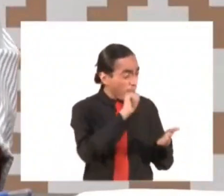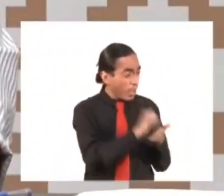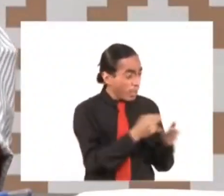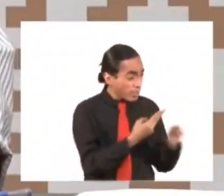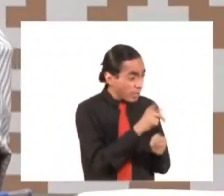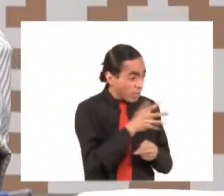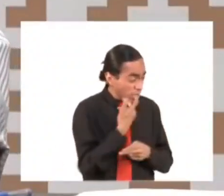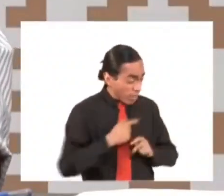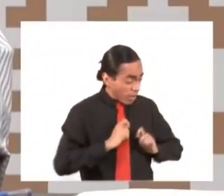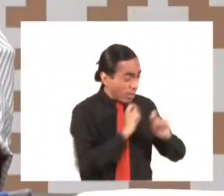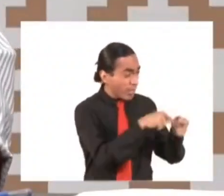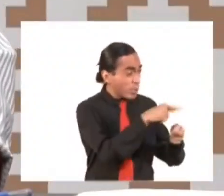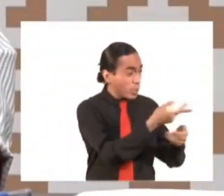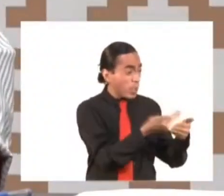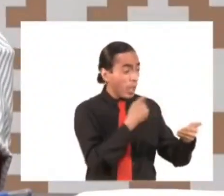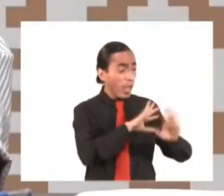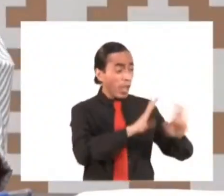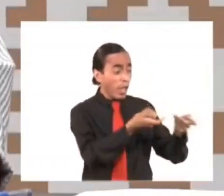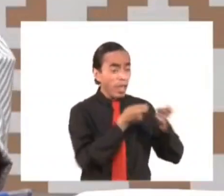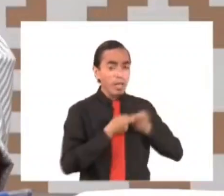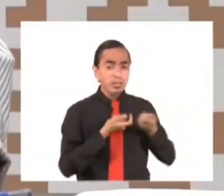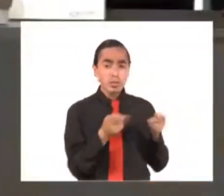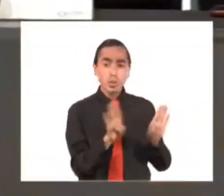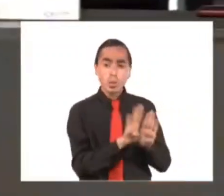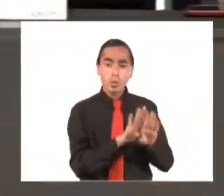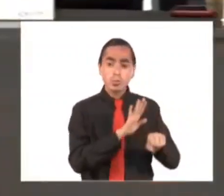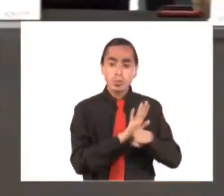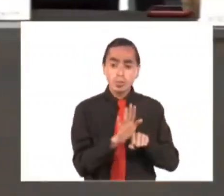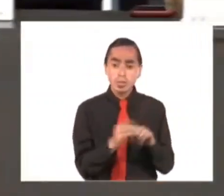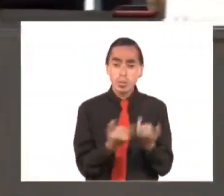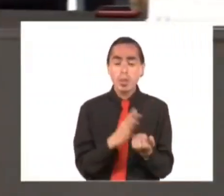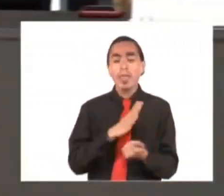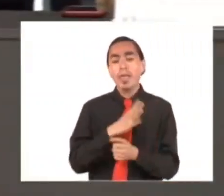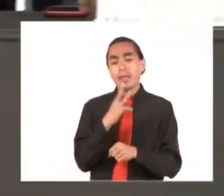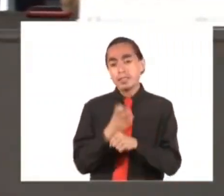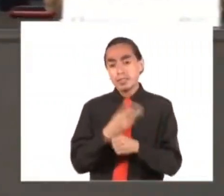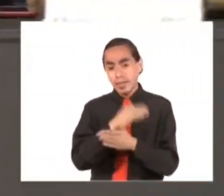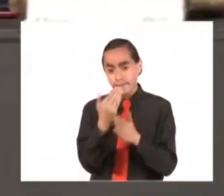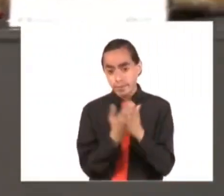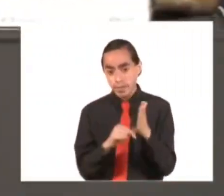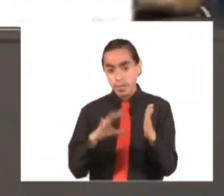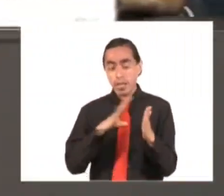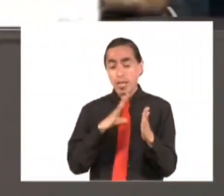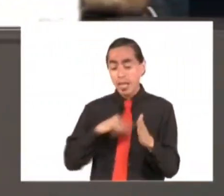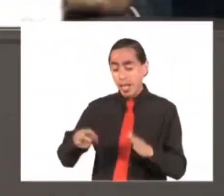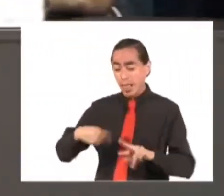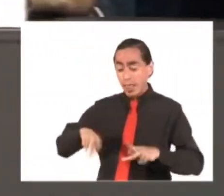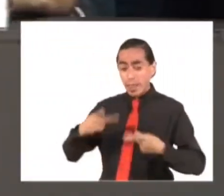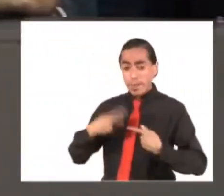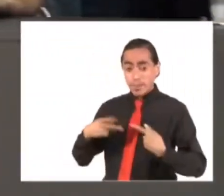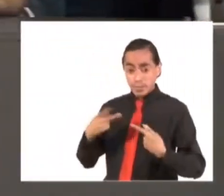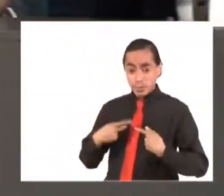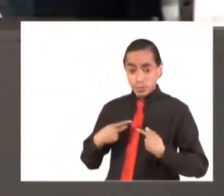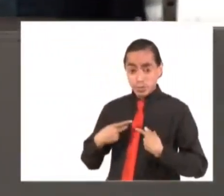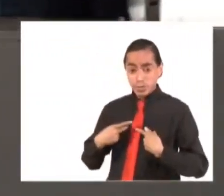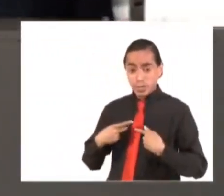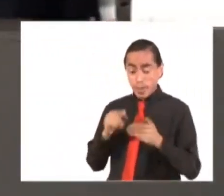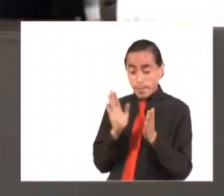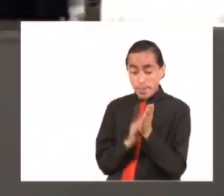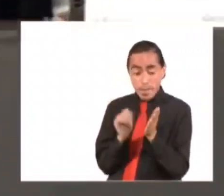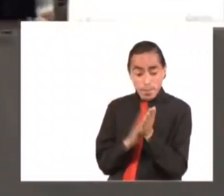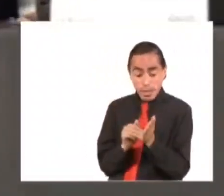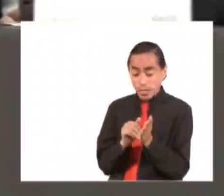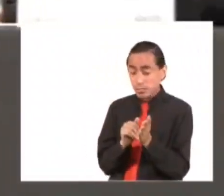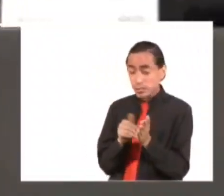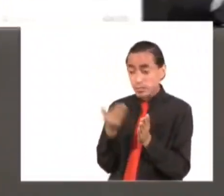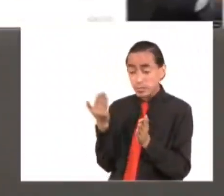emitiste? La simplificación y digitalización del gobierno de la ciudad contempla como tercera estrategia no pedirle al ciudadano nada que ya le hayamos pedido antes y